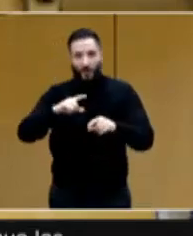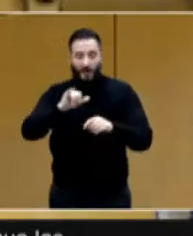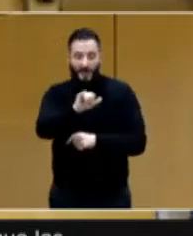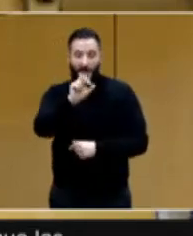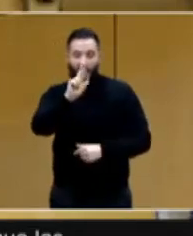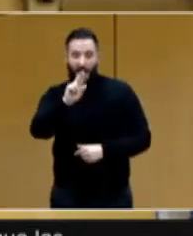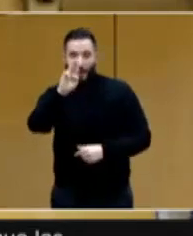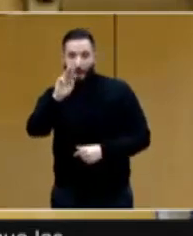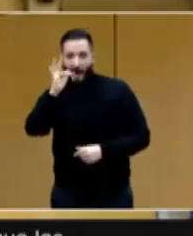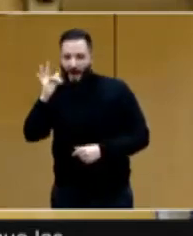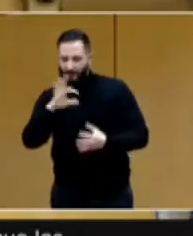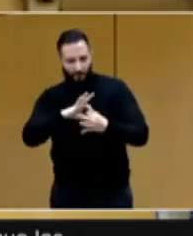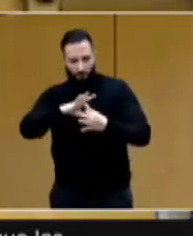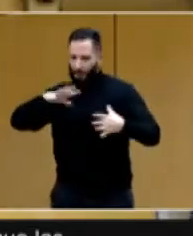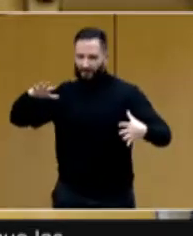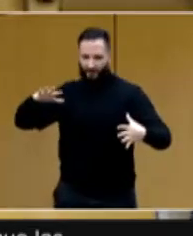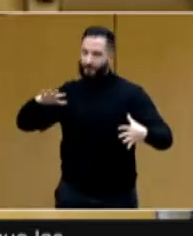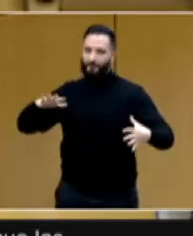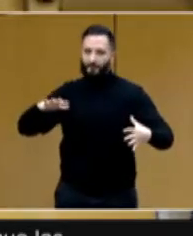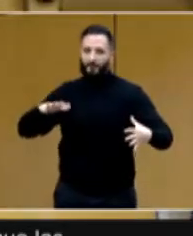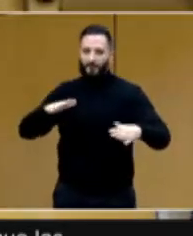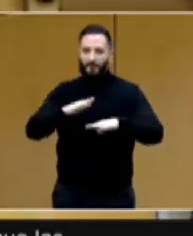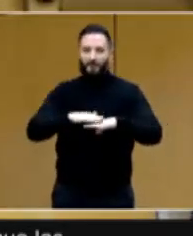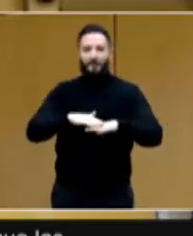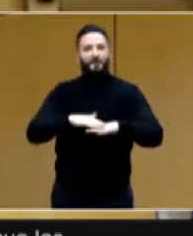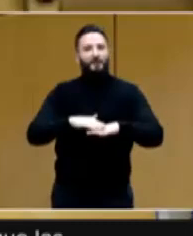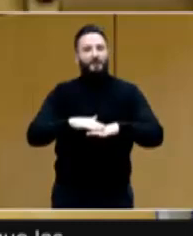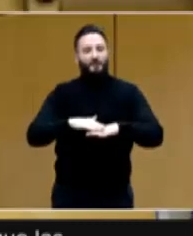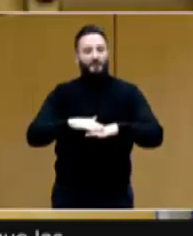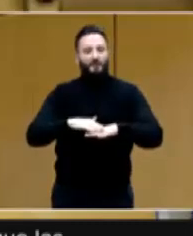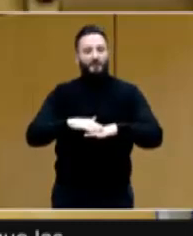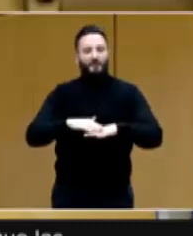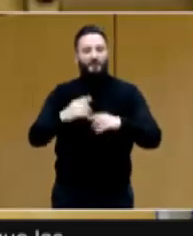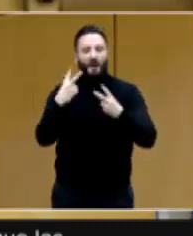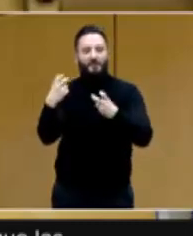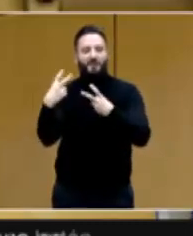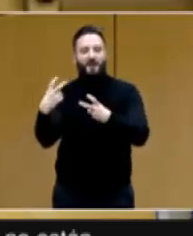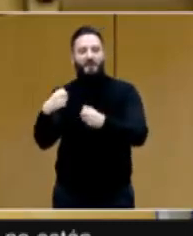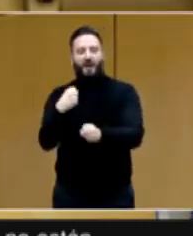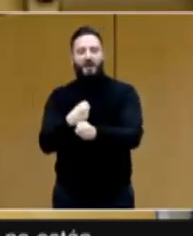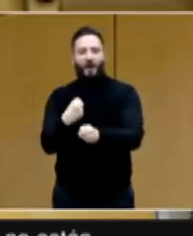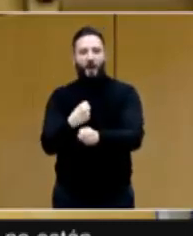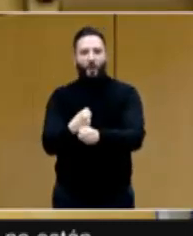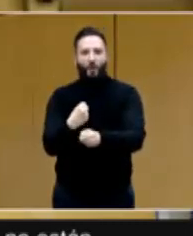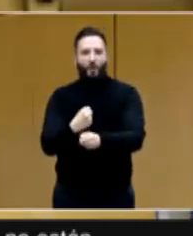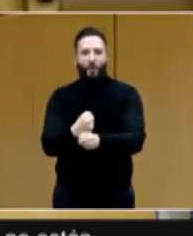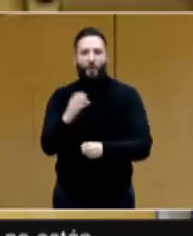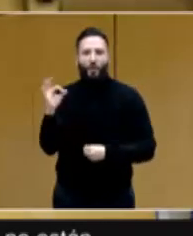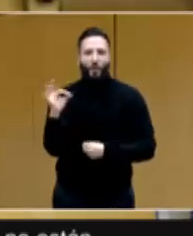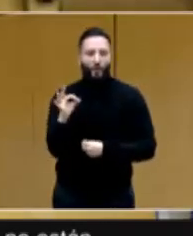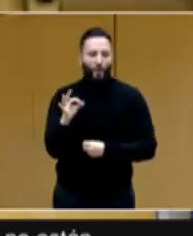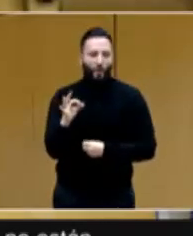irpf con las consecuencias que yo tienen para las obligaciones de retención en los rendimientos de trabajo o a la tributación conjunta